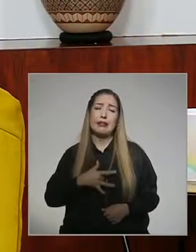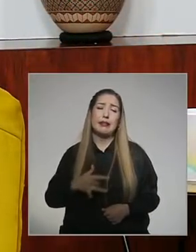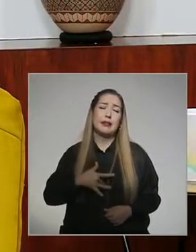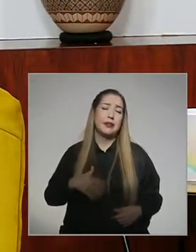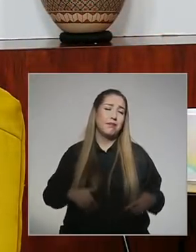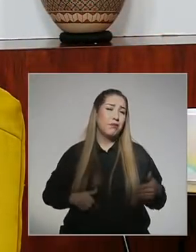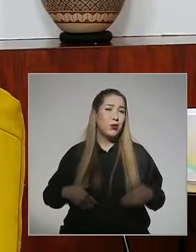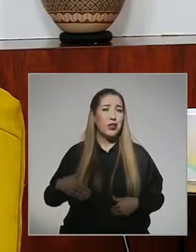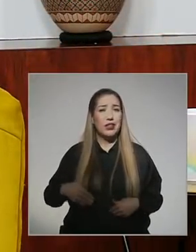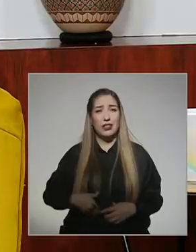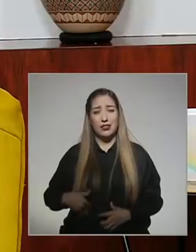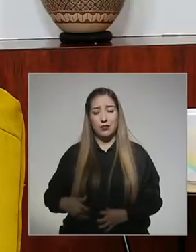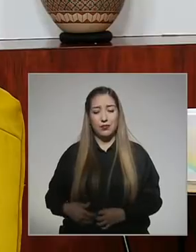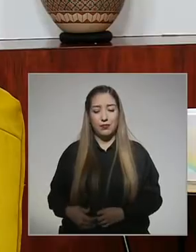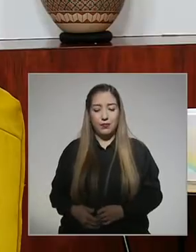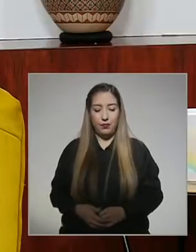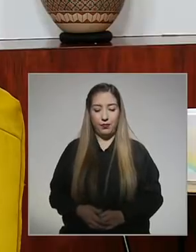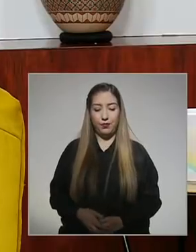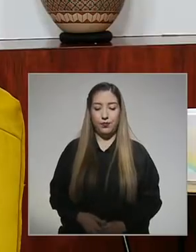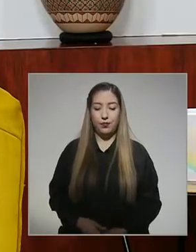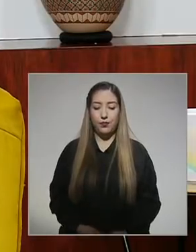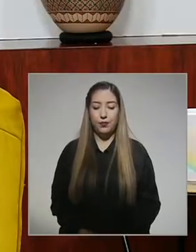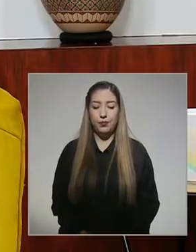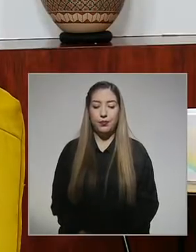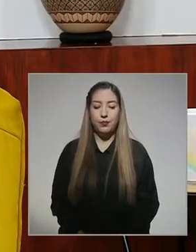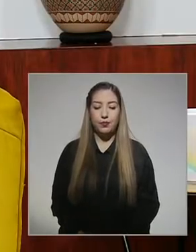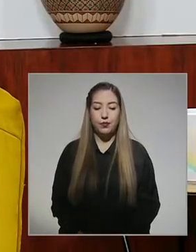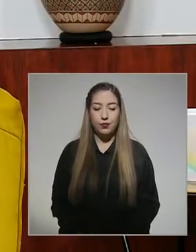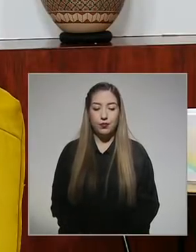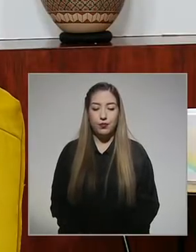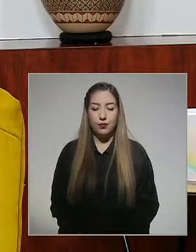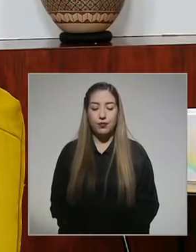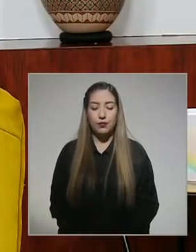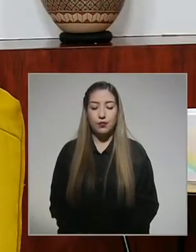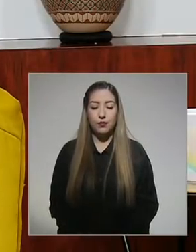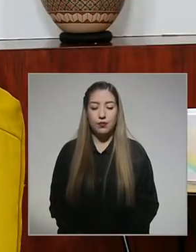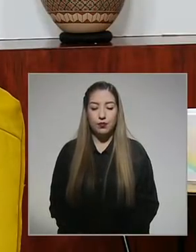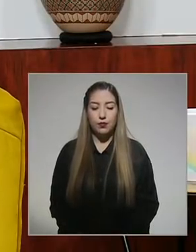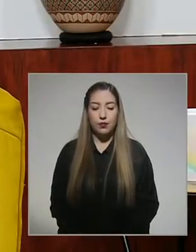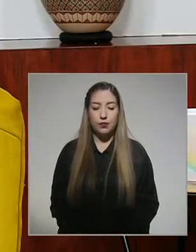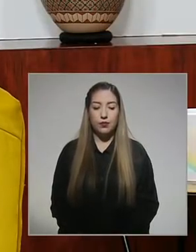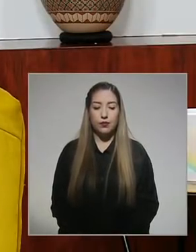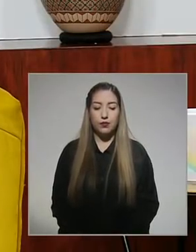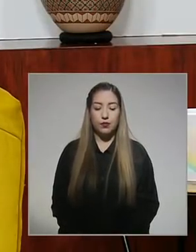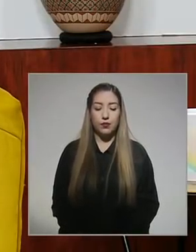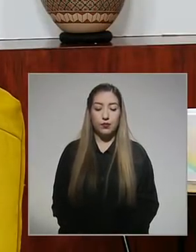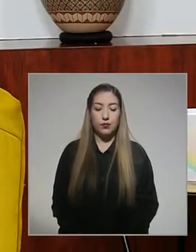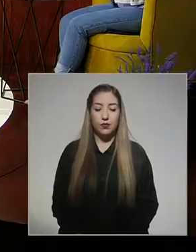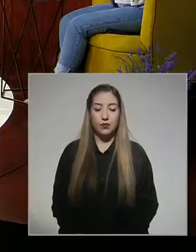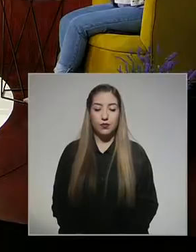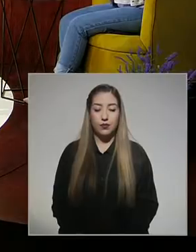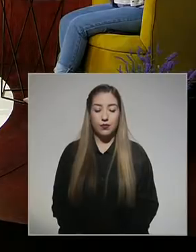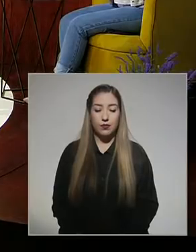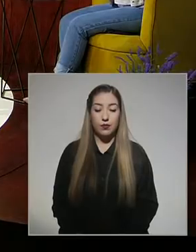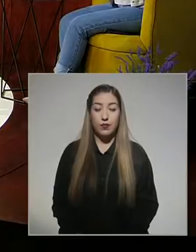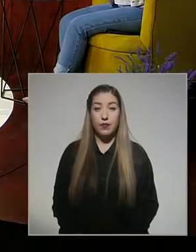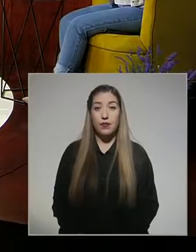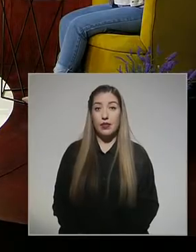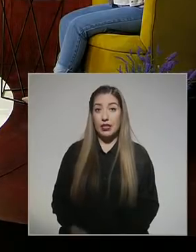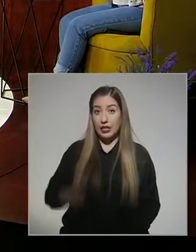no sufrimiento, vamos a hablar del malestar que tenga tu hijo. La frustración. La frustración que tenga tu hijo le va a ayudar a